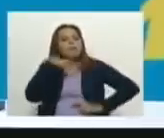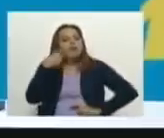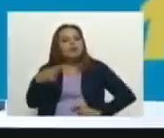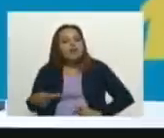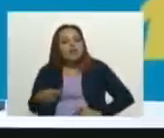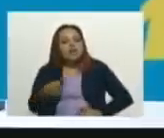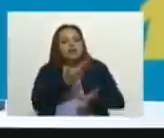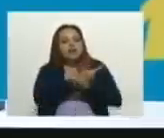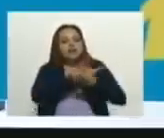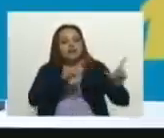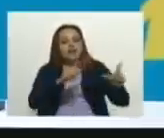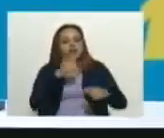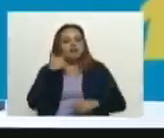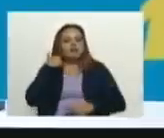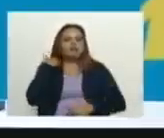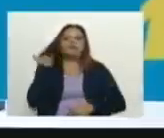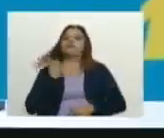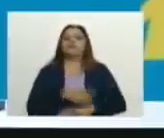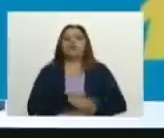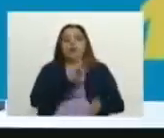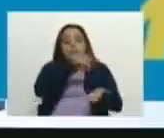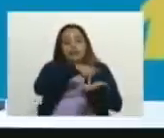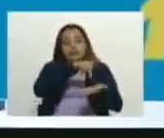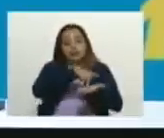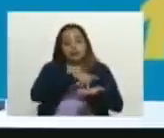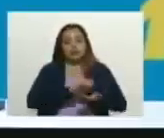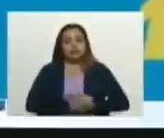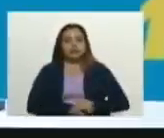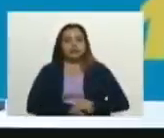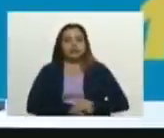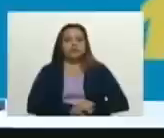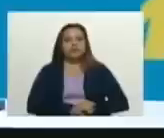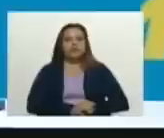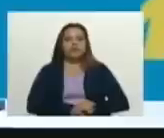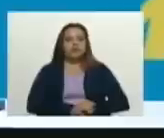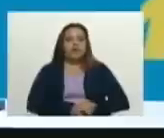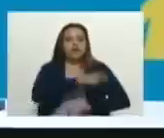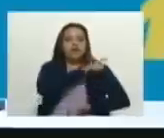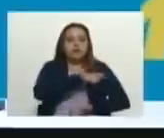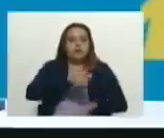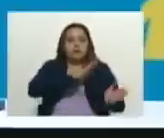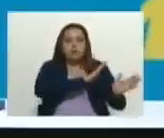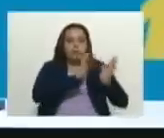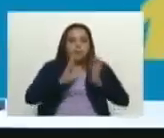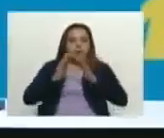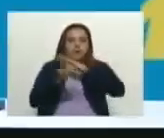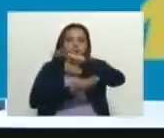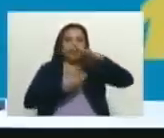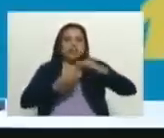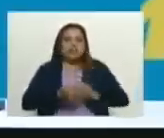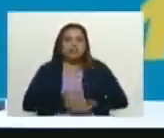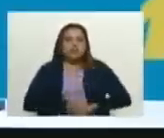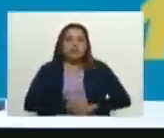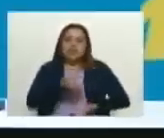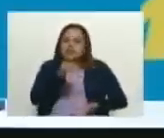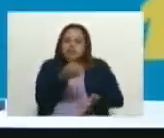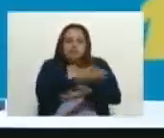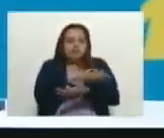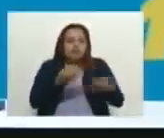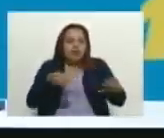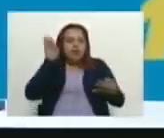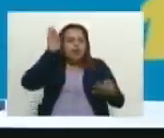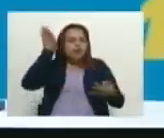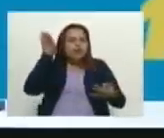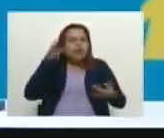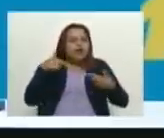la libertad, de la participación, del poder de base. Una cosa extraordinaria. El futuro